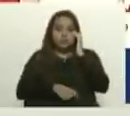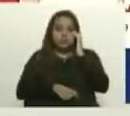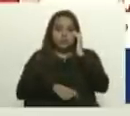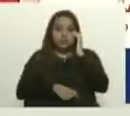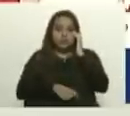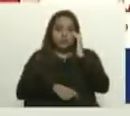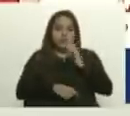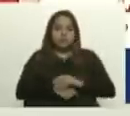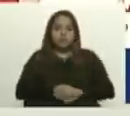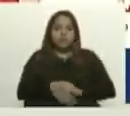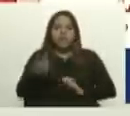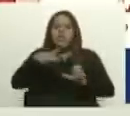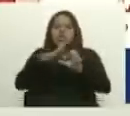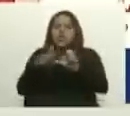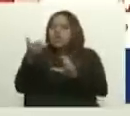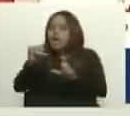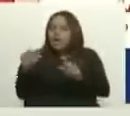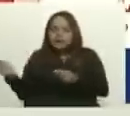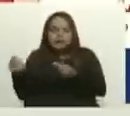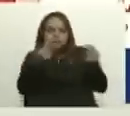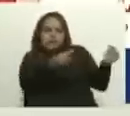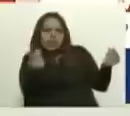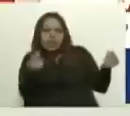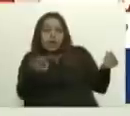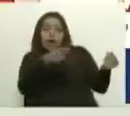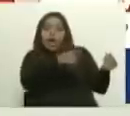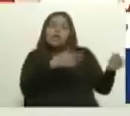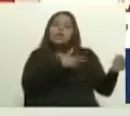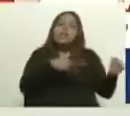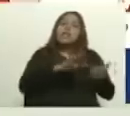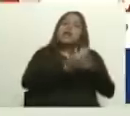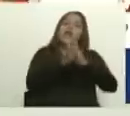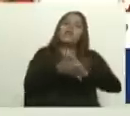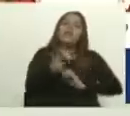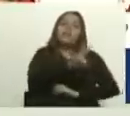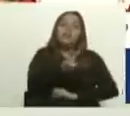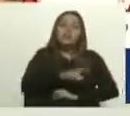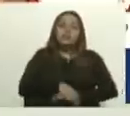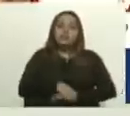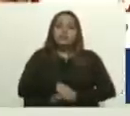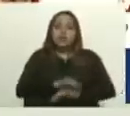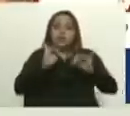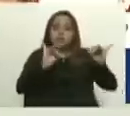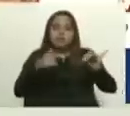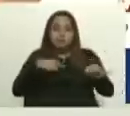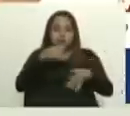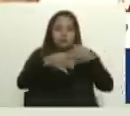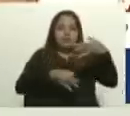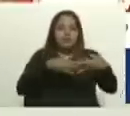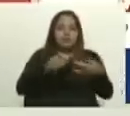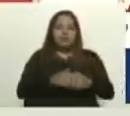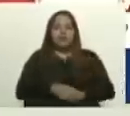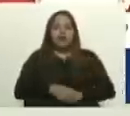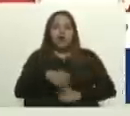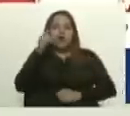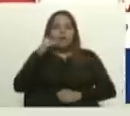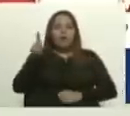¿Y de dónde salió ese dinero? Del colapso de Venezuela. Por eso yo hablaba del señor James